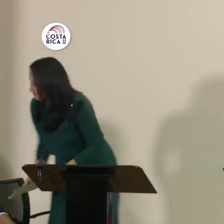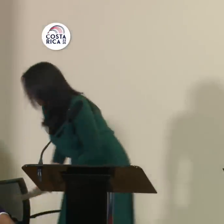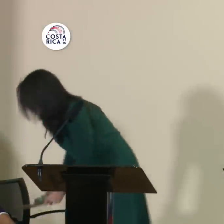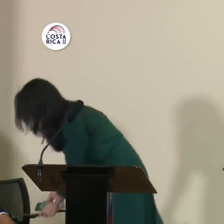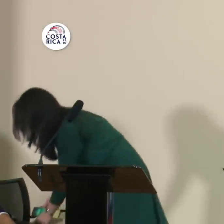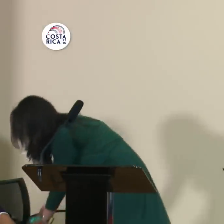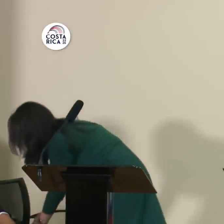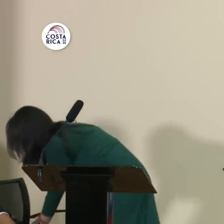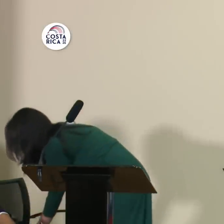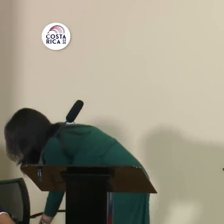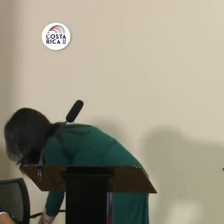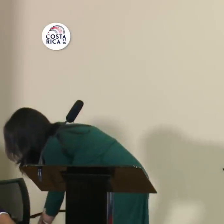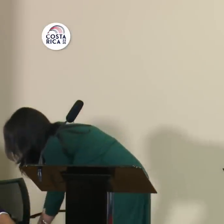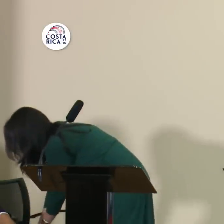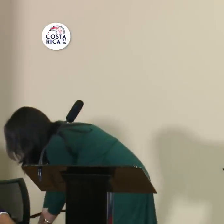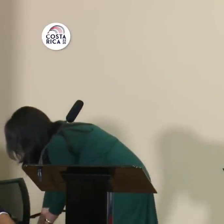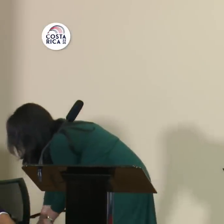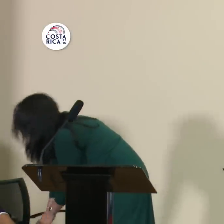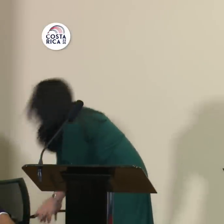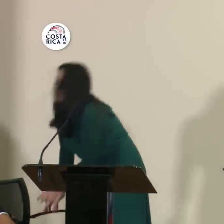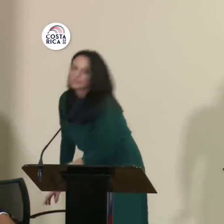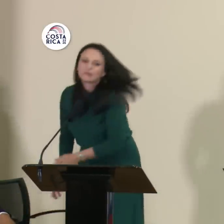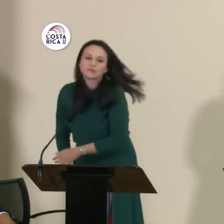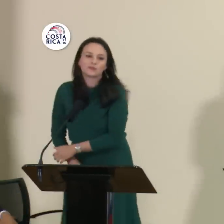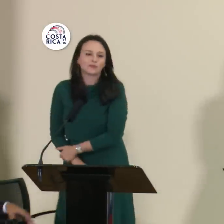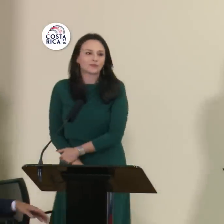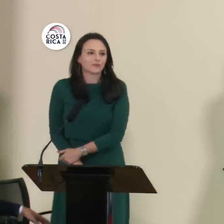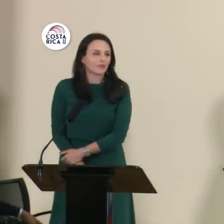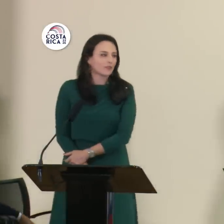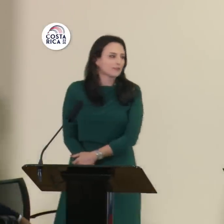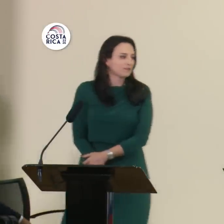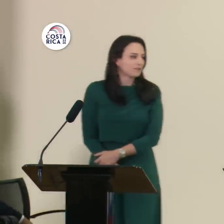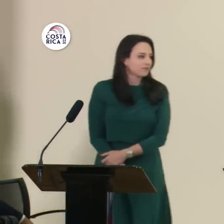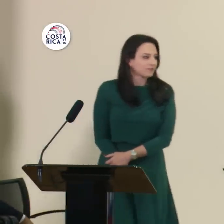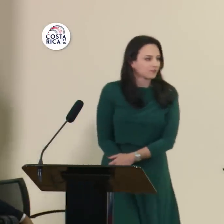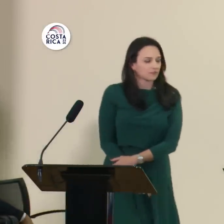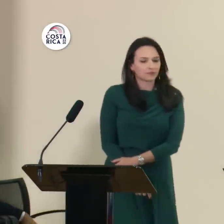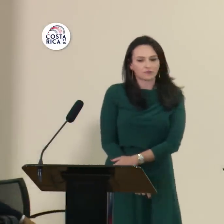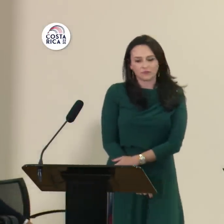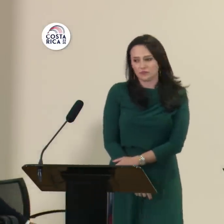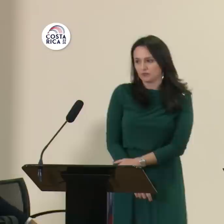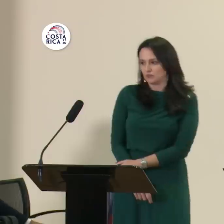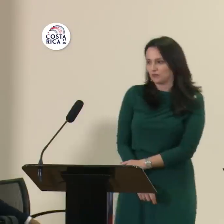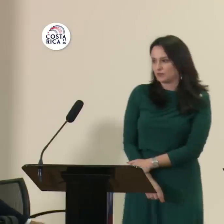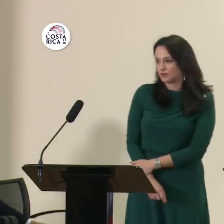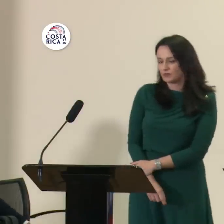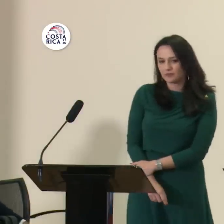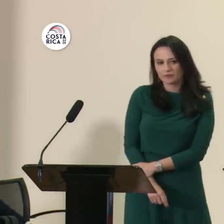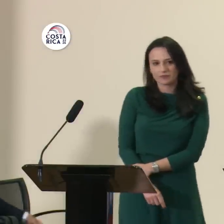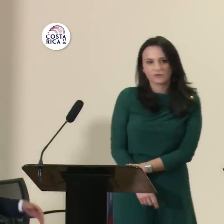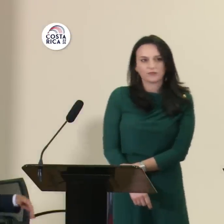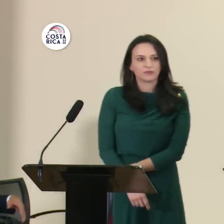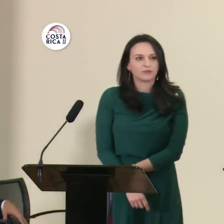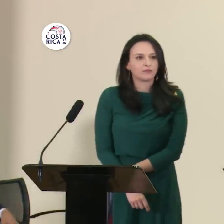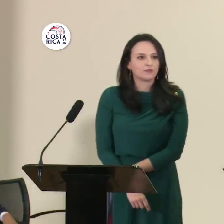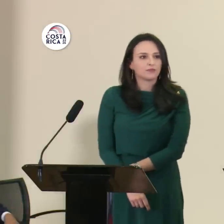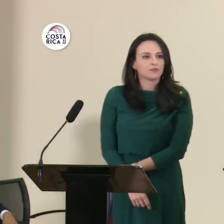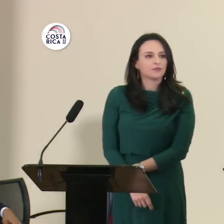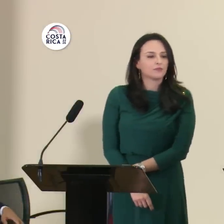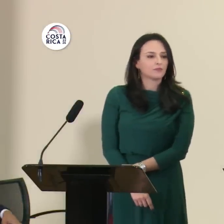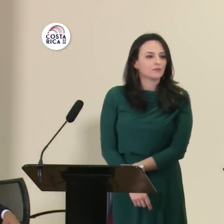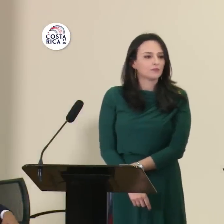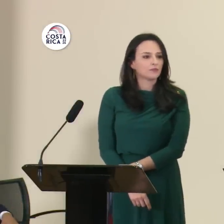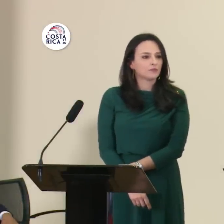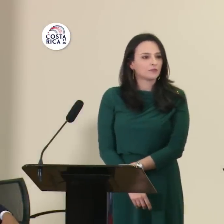Jorge Torres Carrillo, y al ministro de Obras Públicas y Transporte, Luis Amador Jiménez, a la ministra interina de Hacienda, Priscila